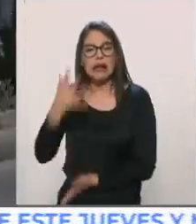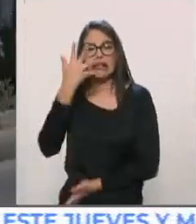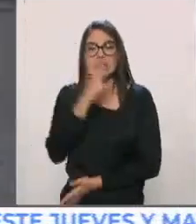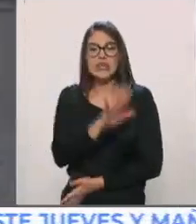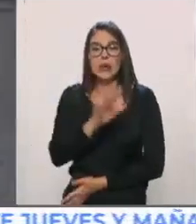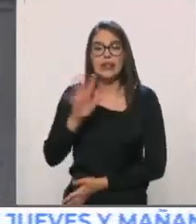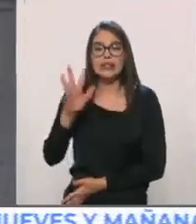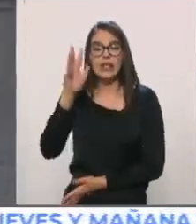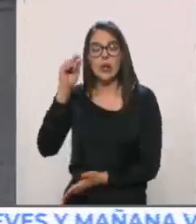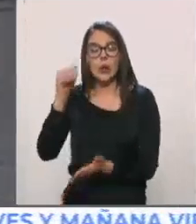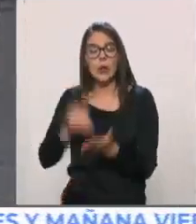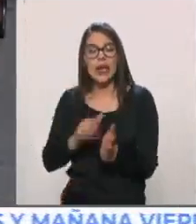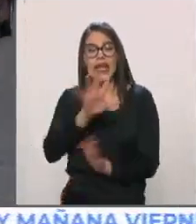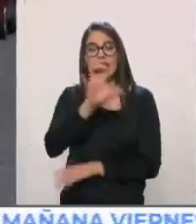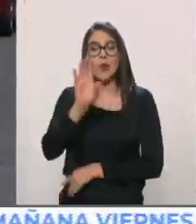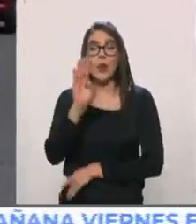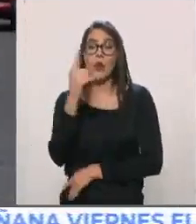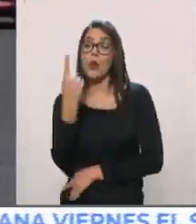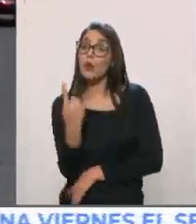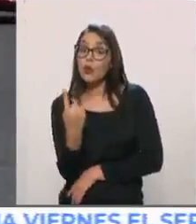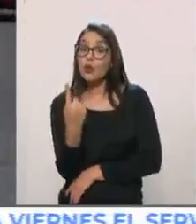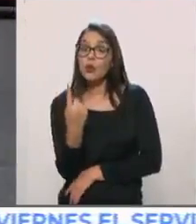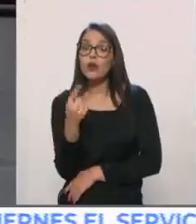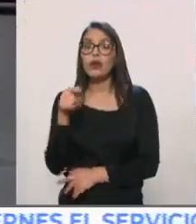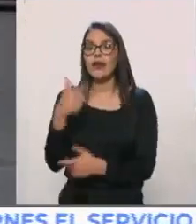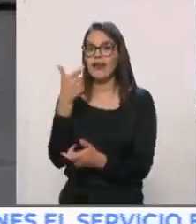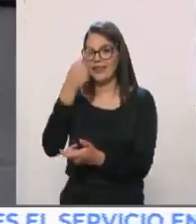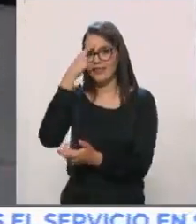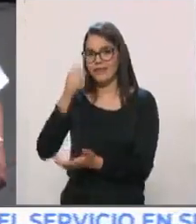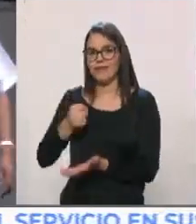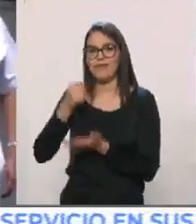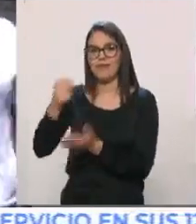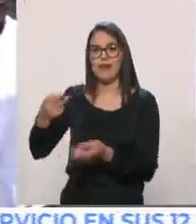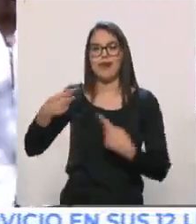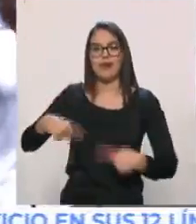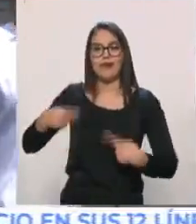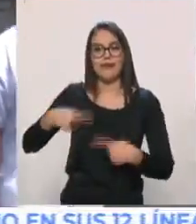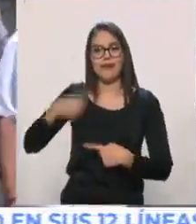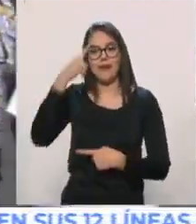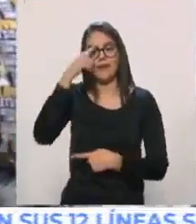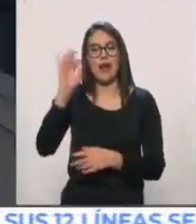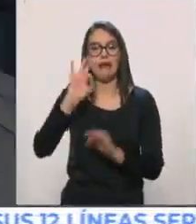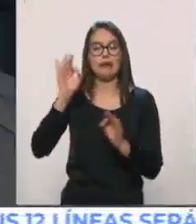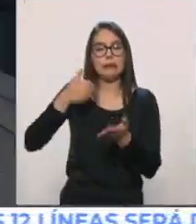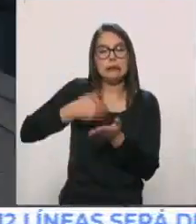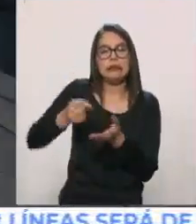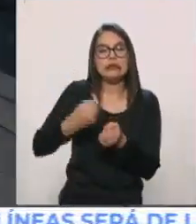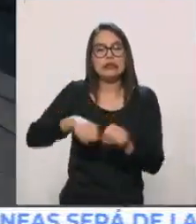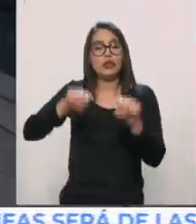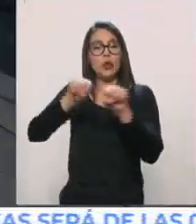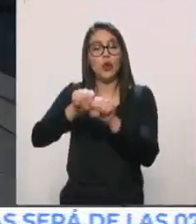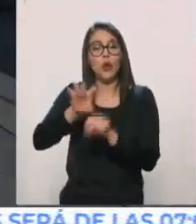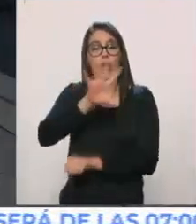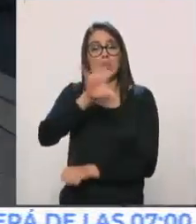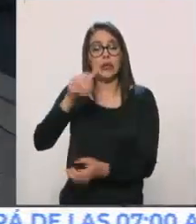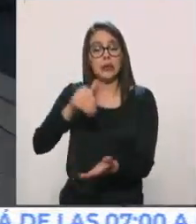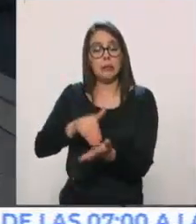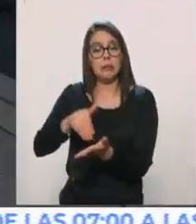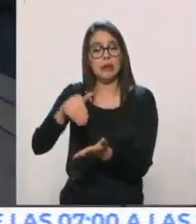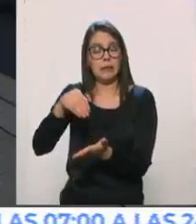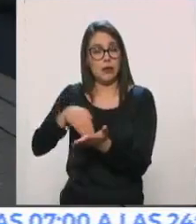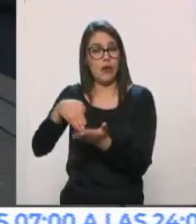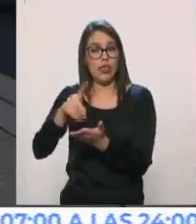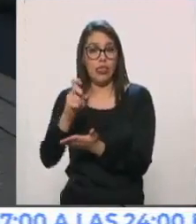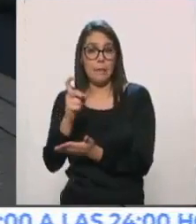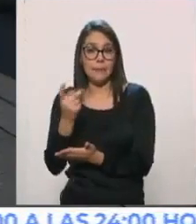55,591 empleos. Y con un presupuesto asignado al seguro de desempleo de 500 millones de pesos, solamente alcanzaría para apoyar